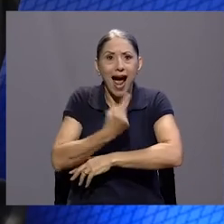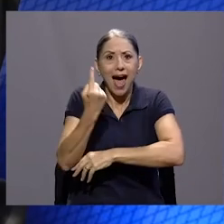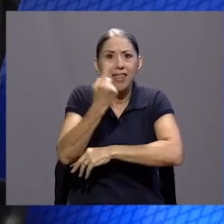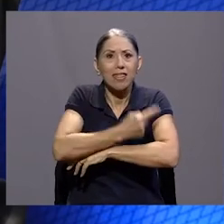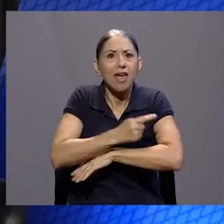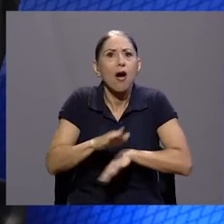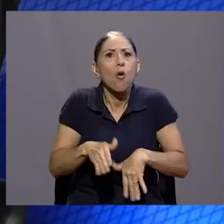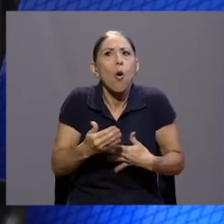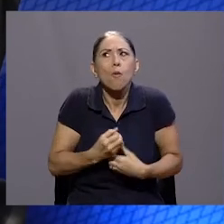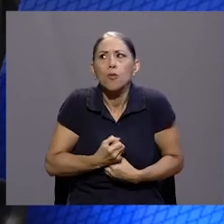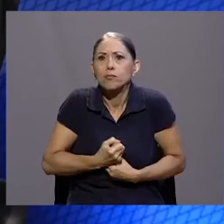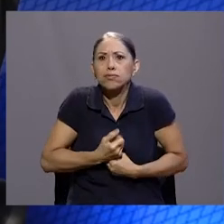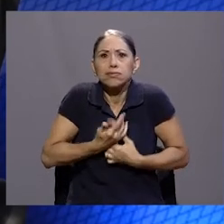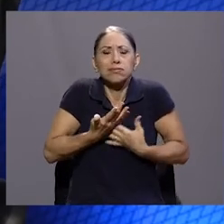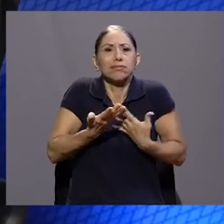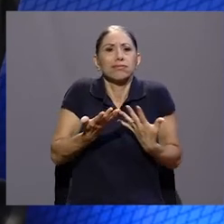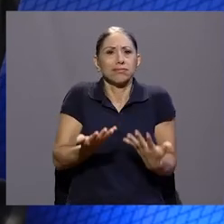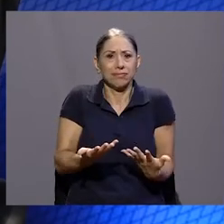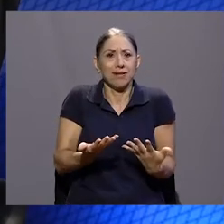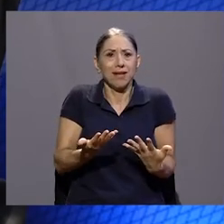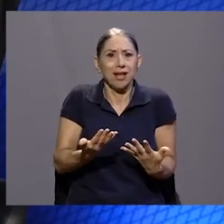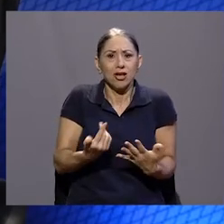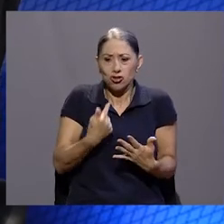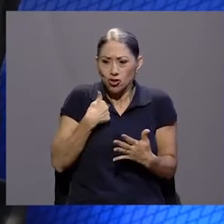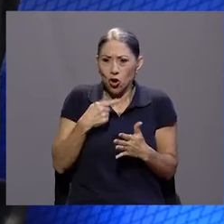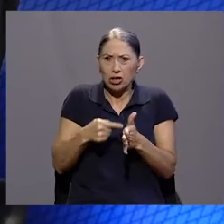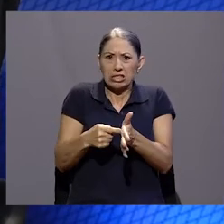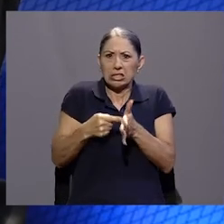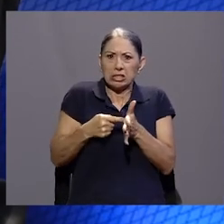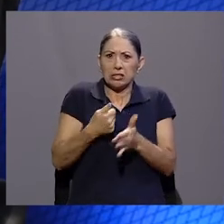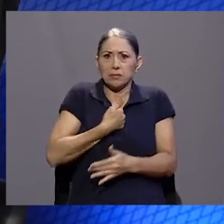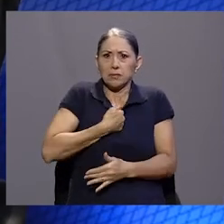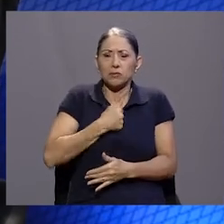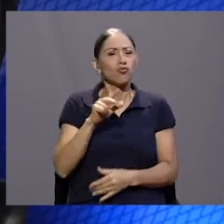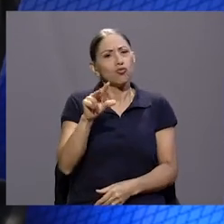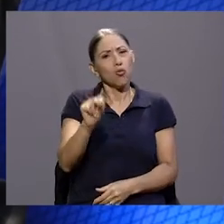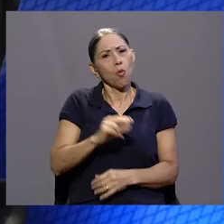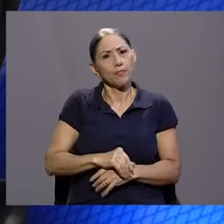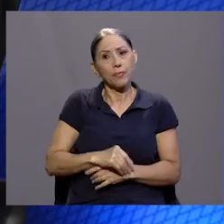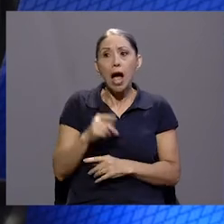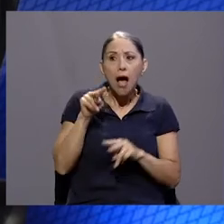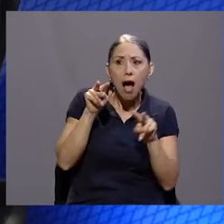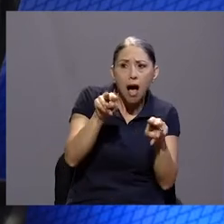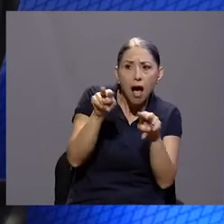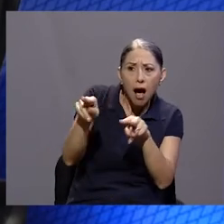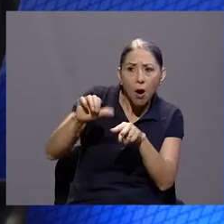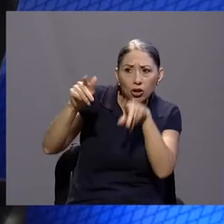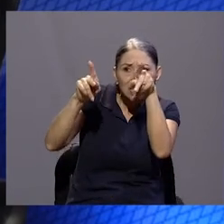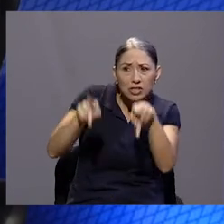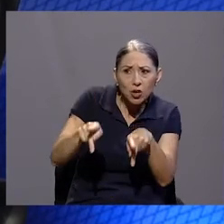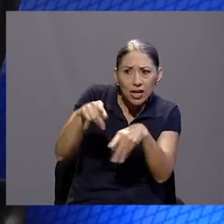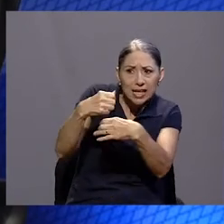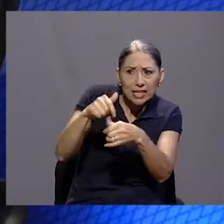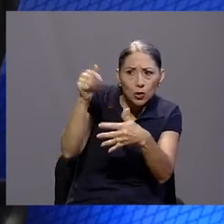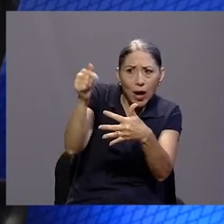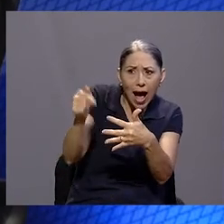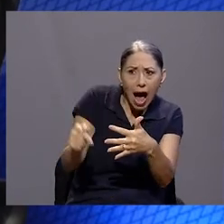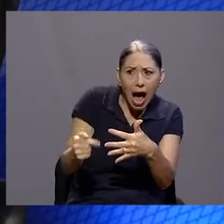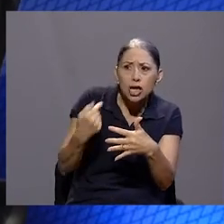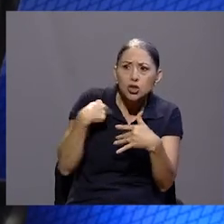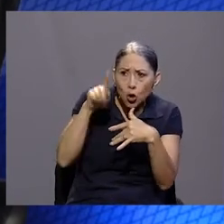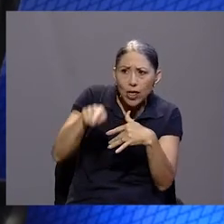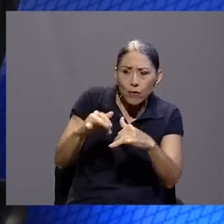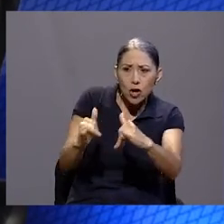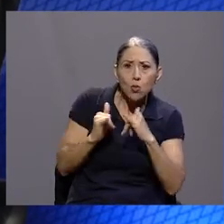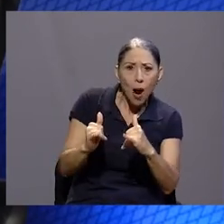en un bloque anterior no sobre exigirme no pensar que porque las demás personas están haciendo algo yo también tengo que hacerlo cada uno de nosotros tiene su propio ritmo